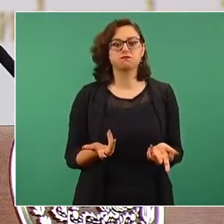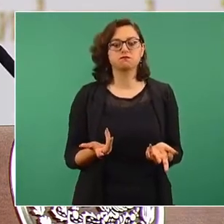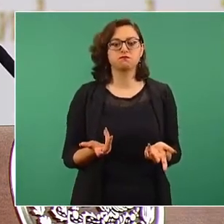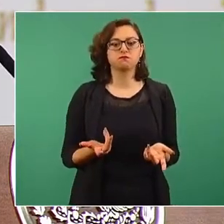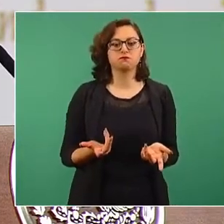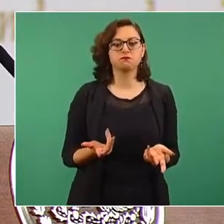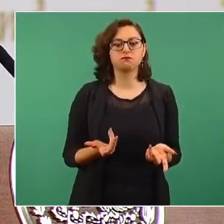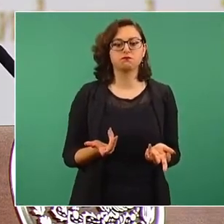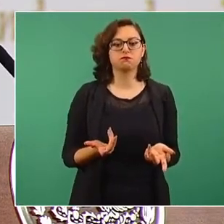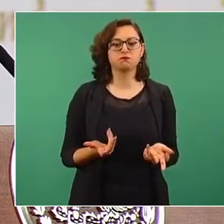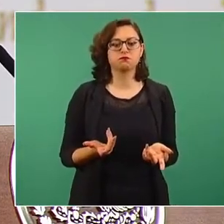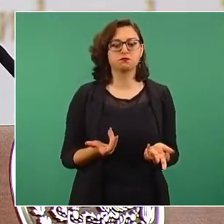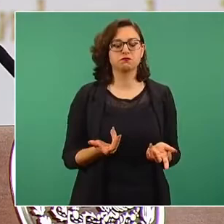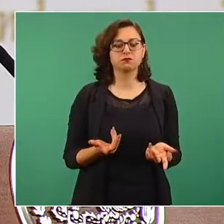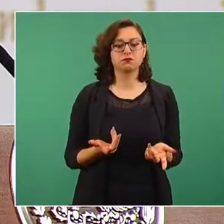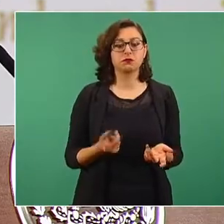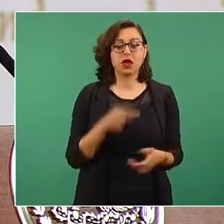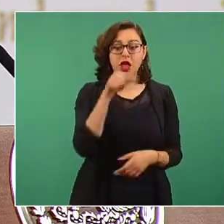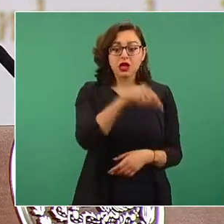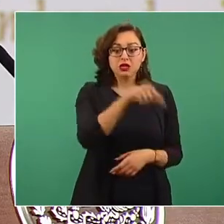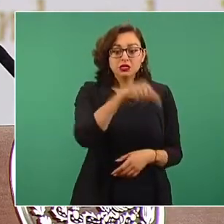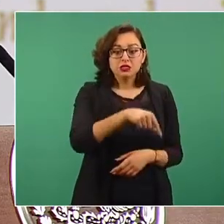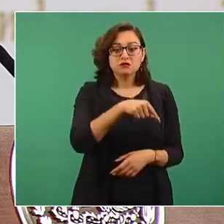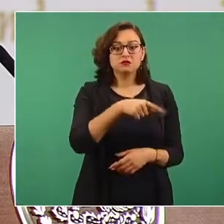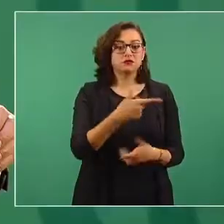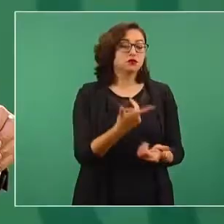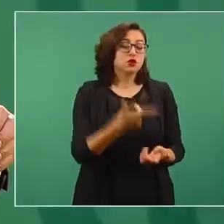quedarse en las noches.